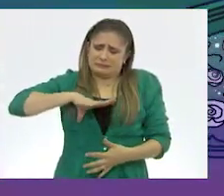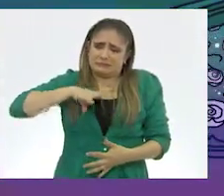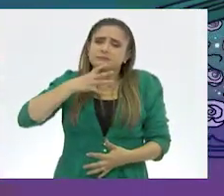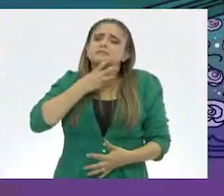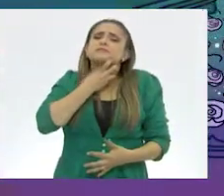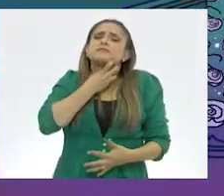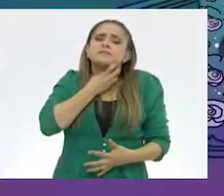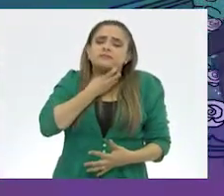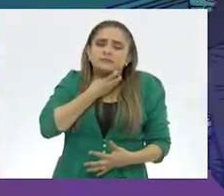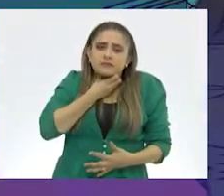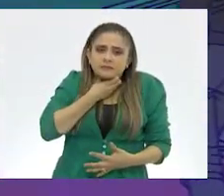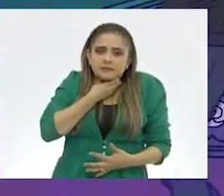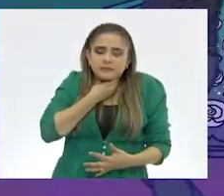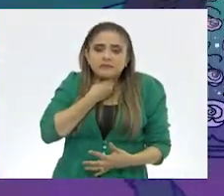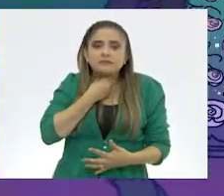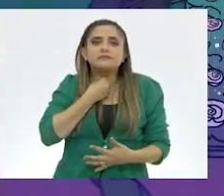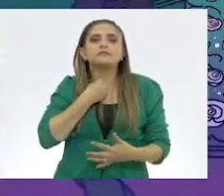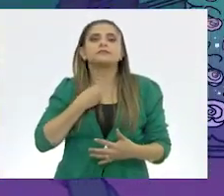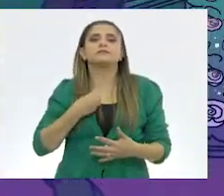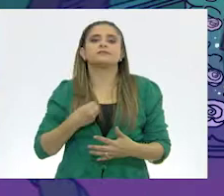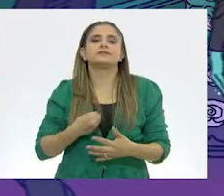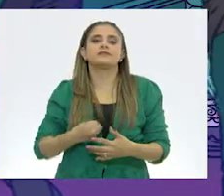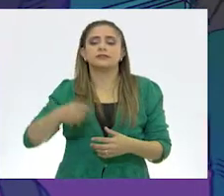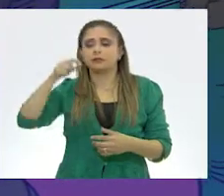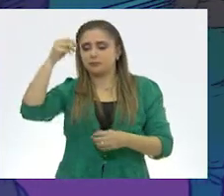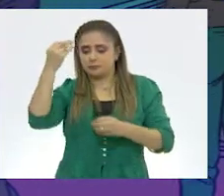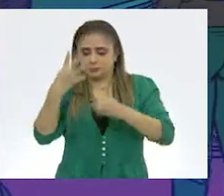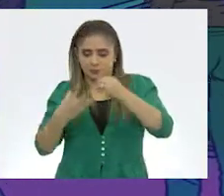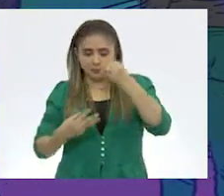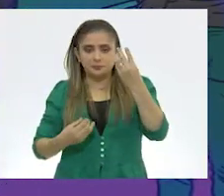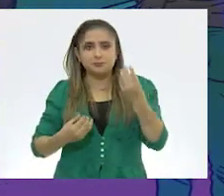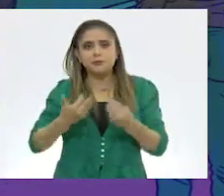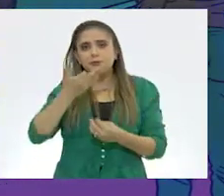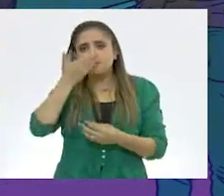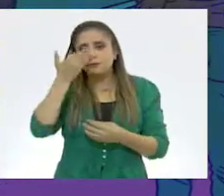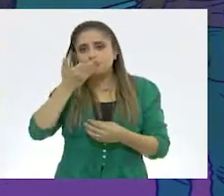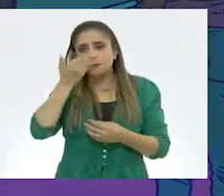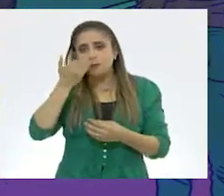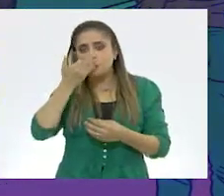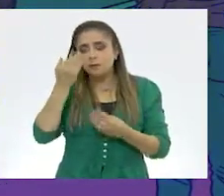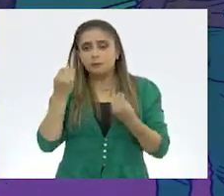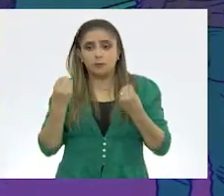hombre. Caían por tierra pétalos de flores.